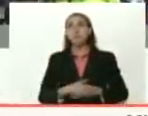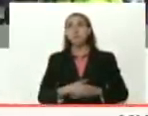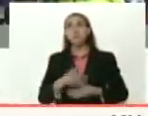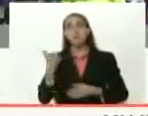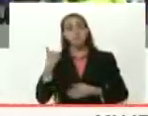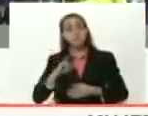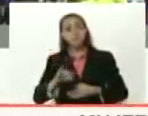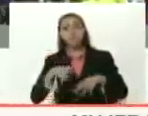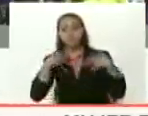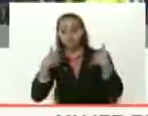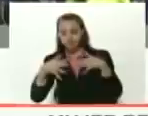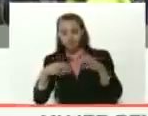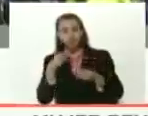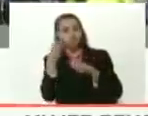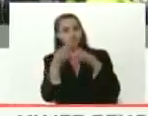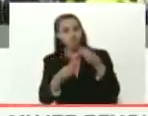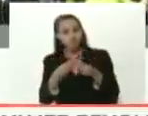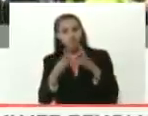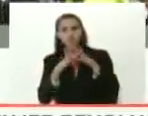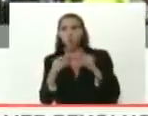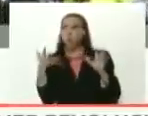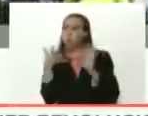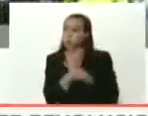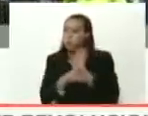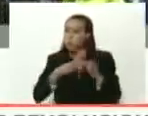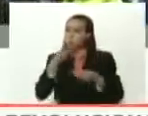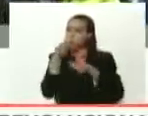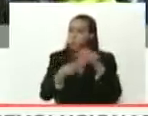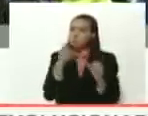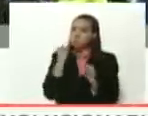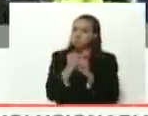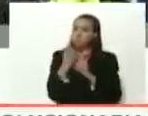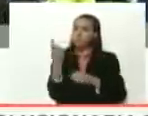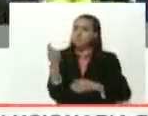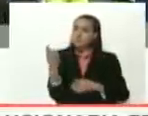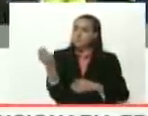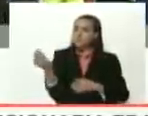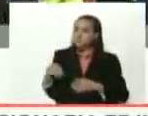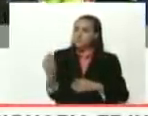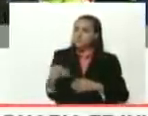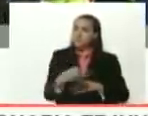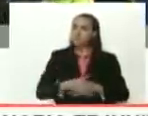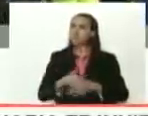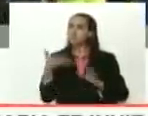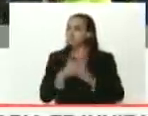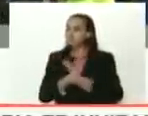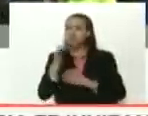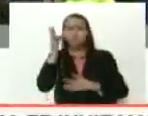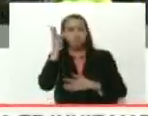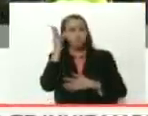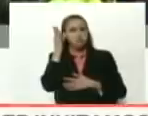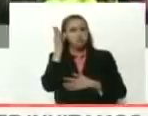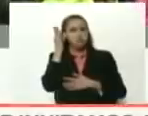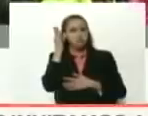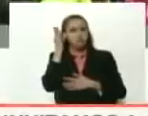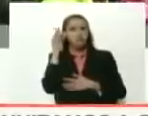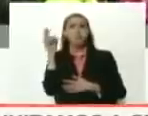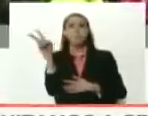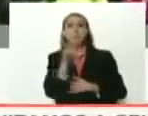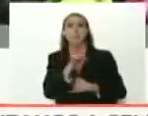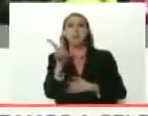marcha que habla mucho de lo que debe hacerse todavía con la mujer